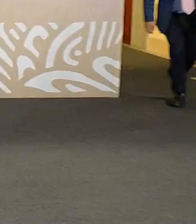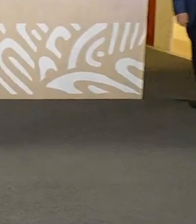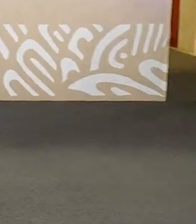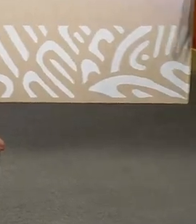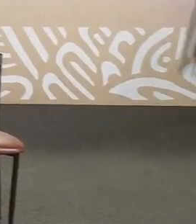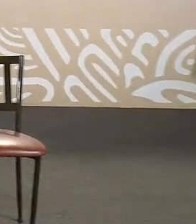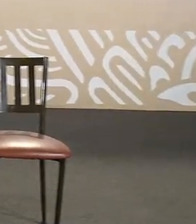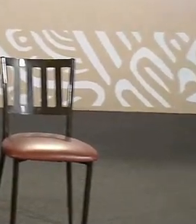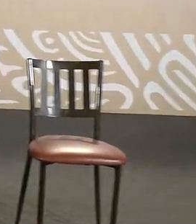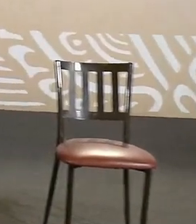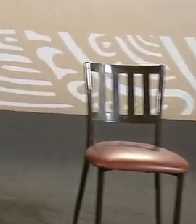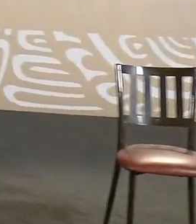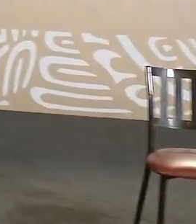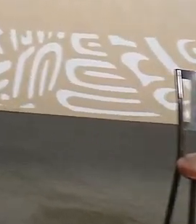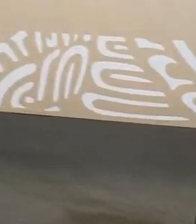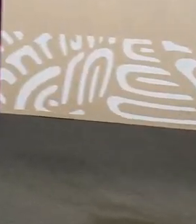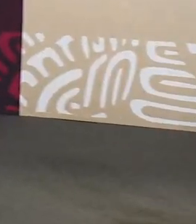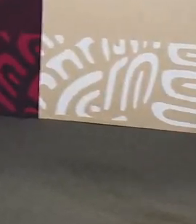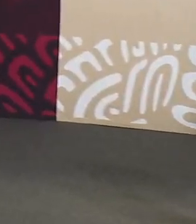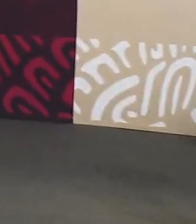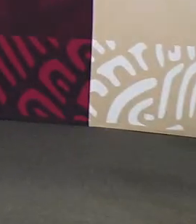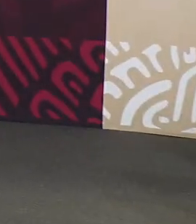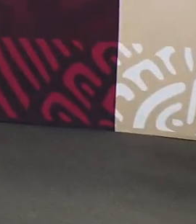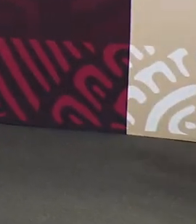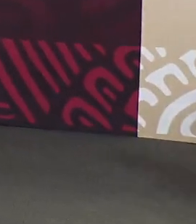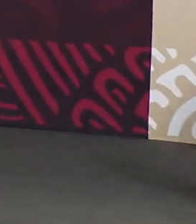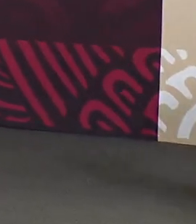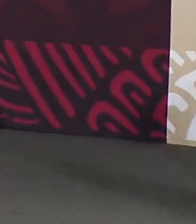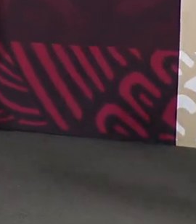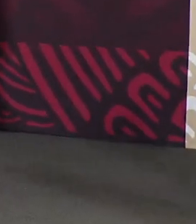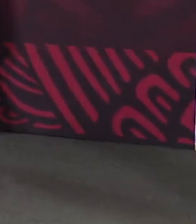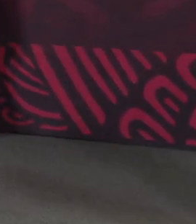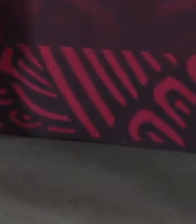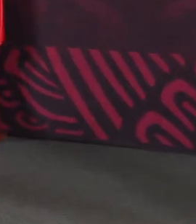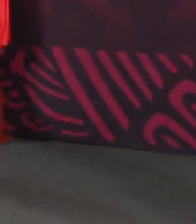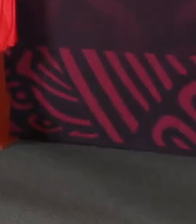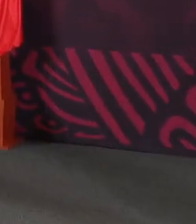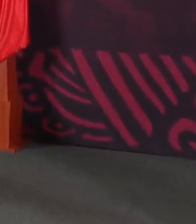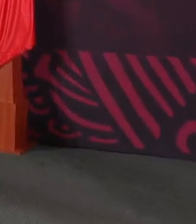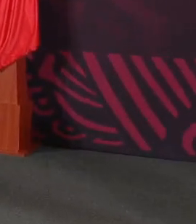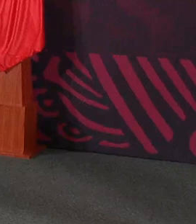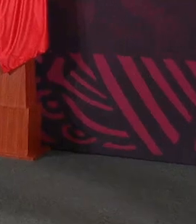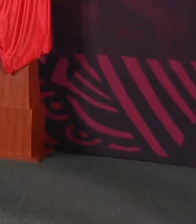ánimo, ya inició la Semana Santa,